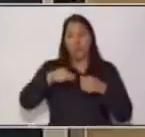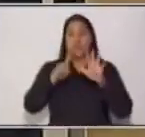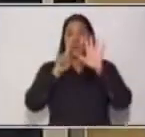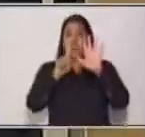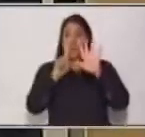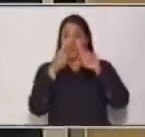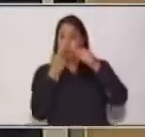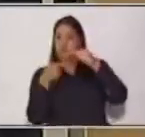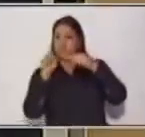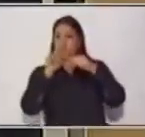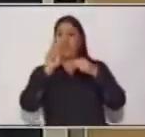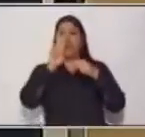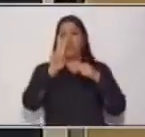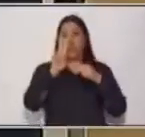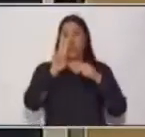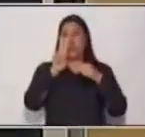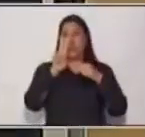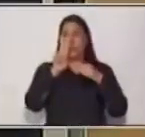y m